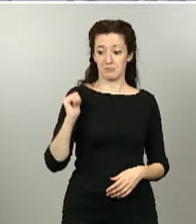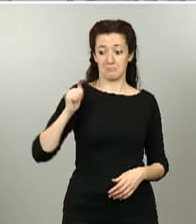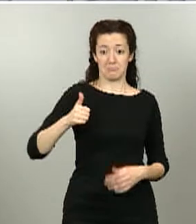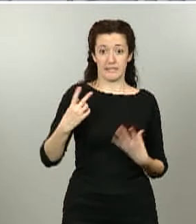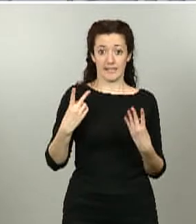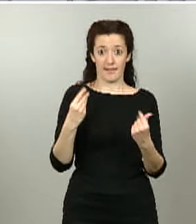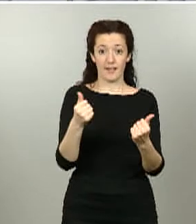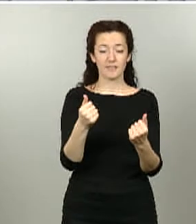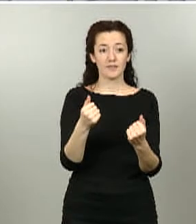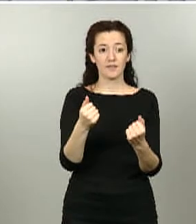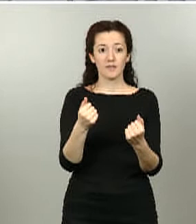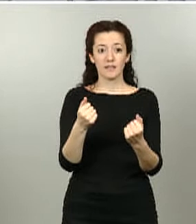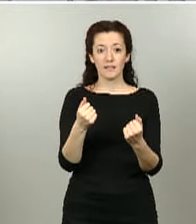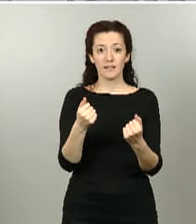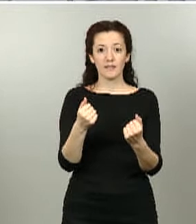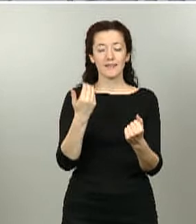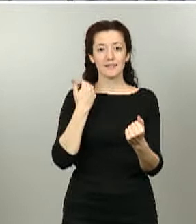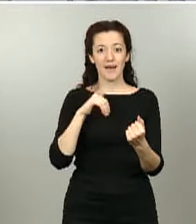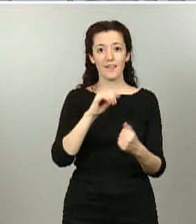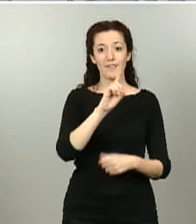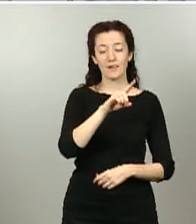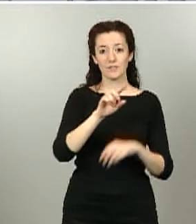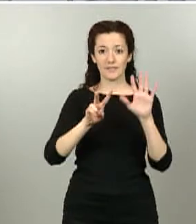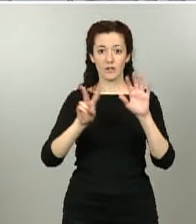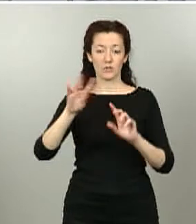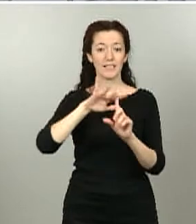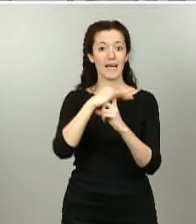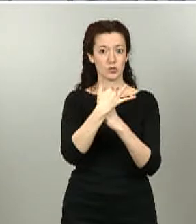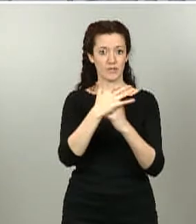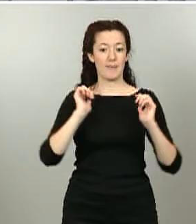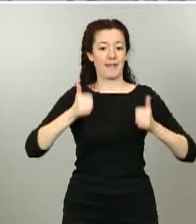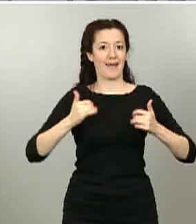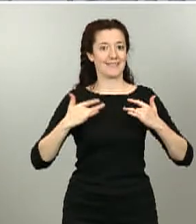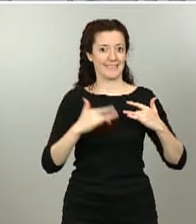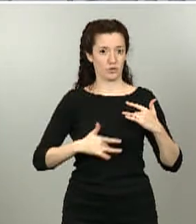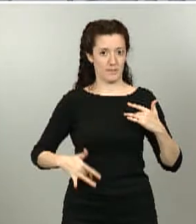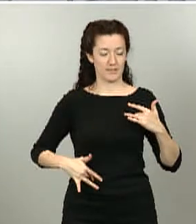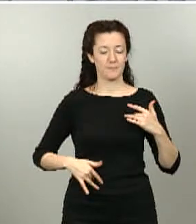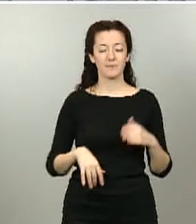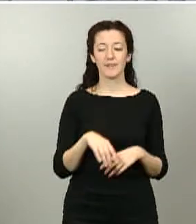iniciado síntomas 172 casos. De esos 172 casos